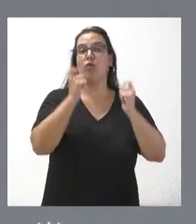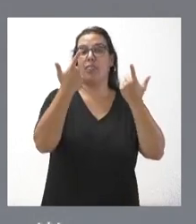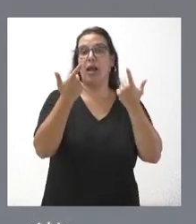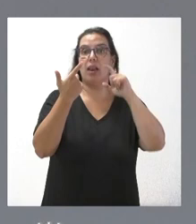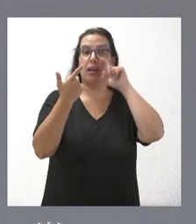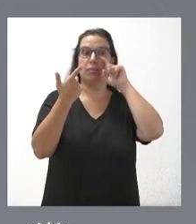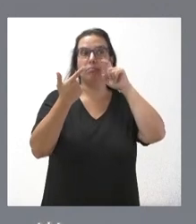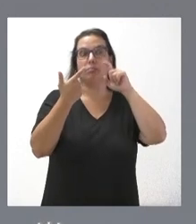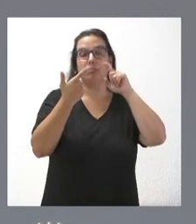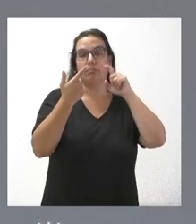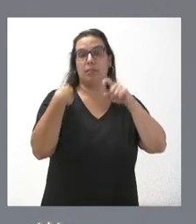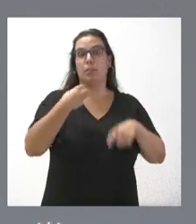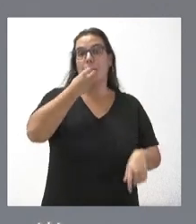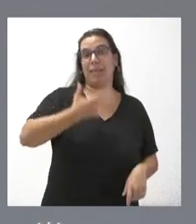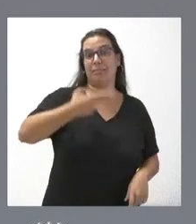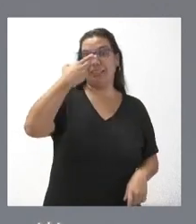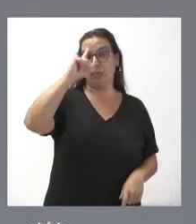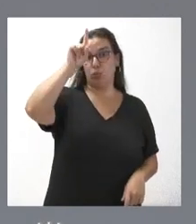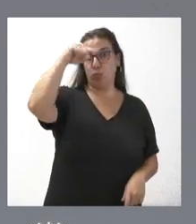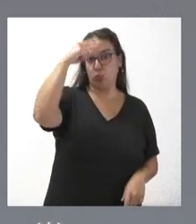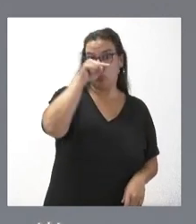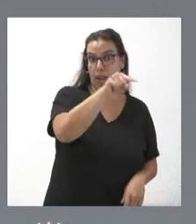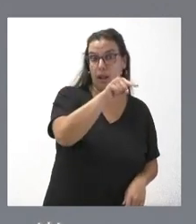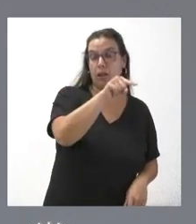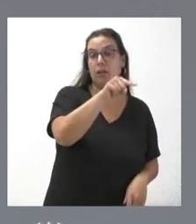a un edificio BIT y otra definir